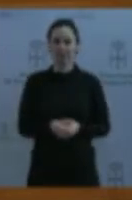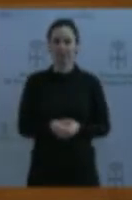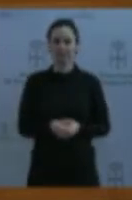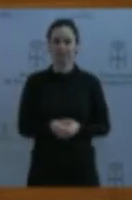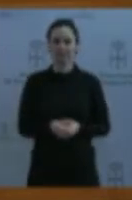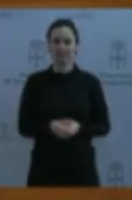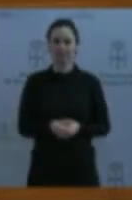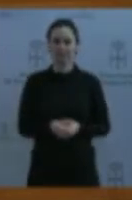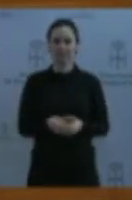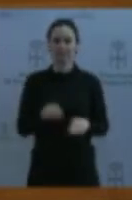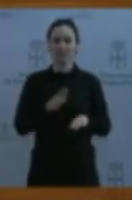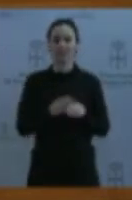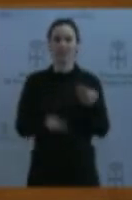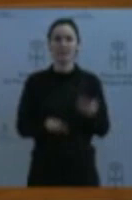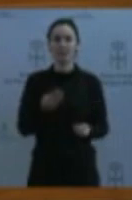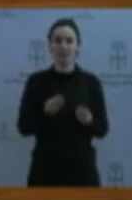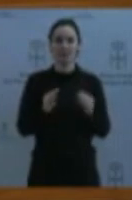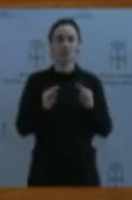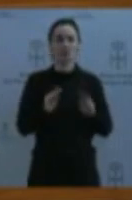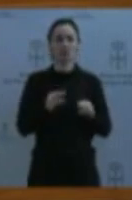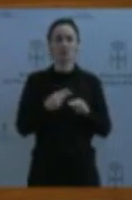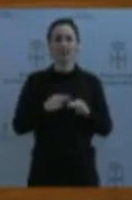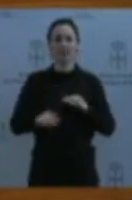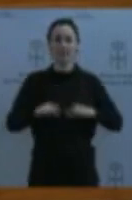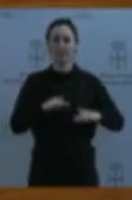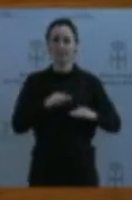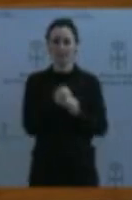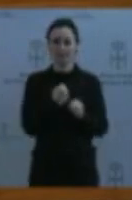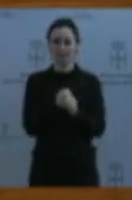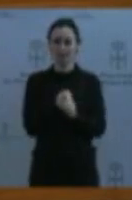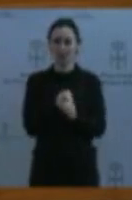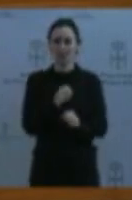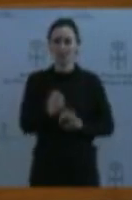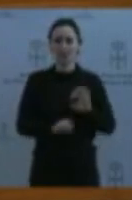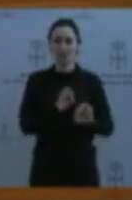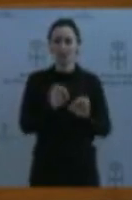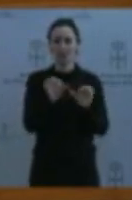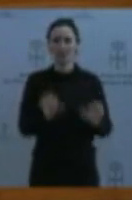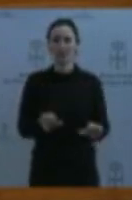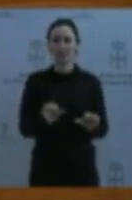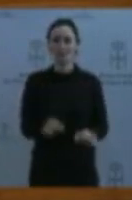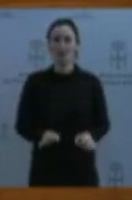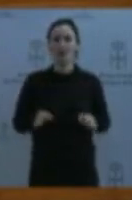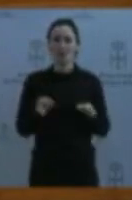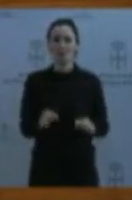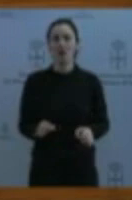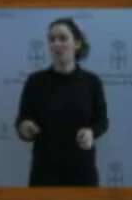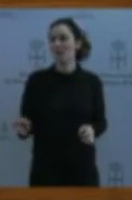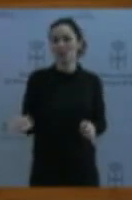empleo? Lo primero, que no estaba organizada de manera sistemática. Basta ver que el último informe son con datos de